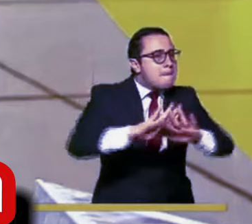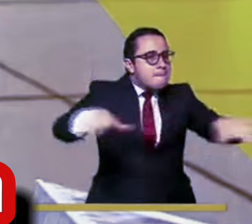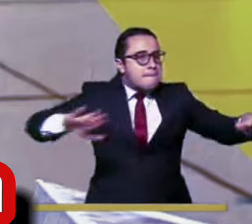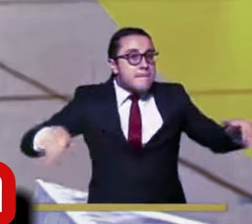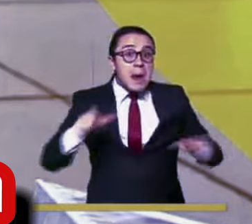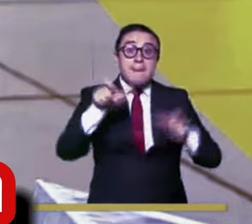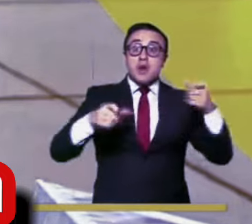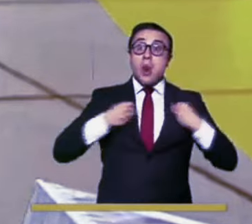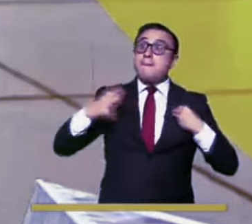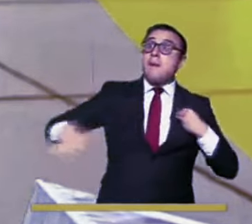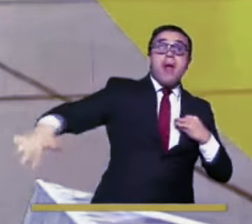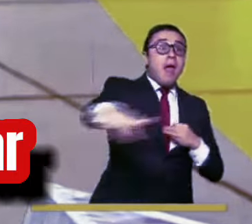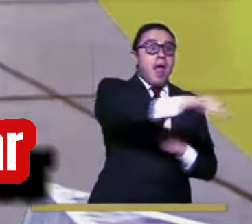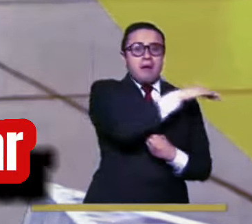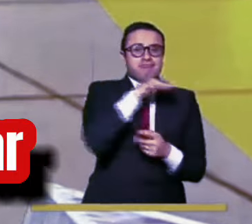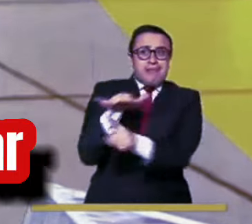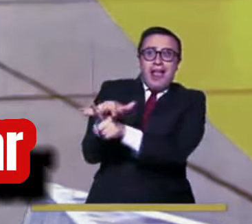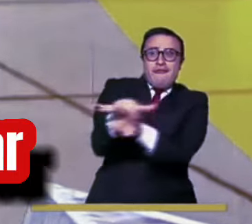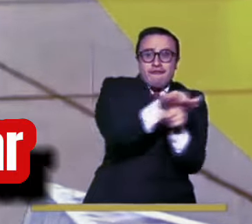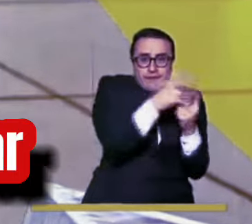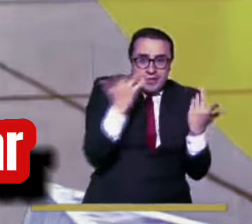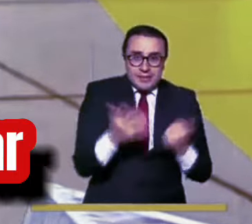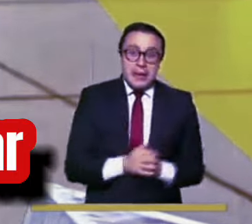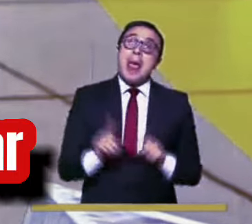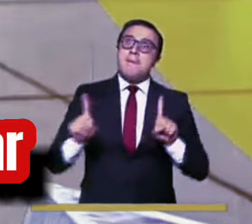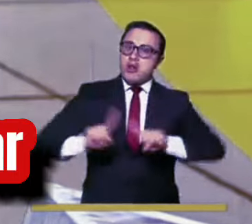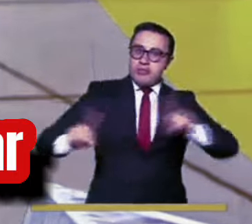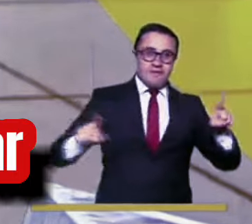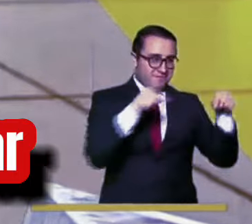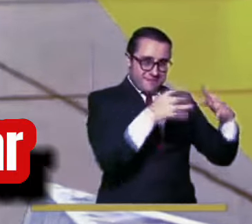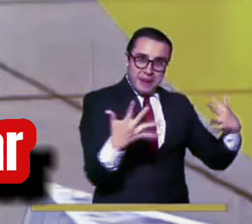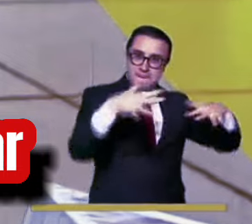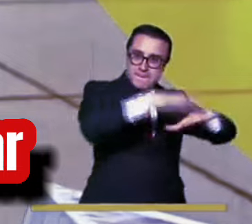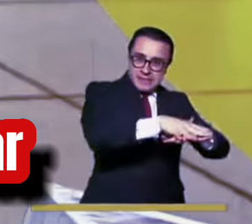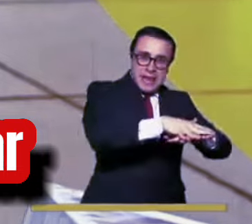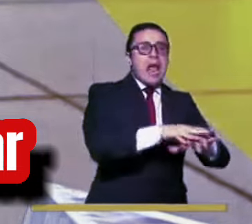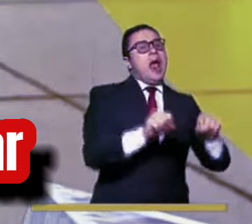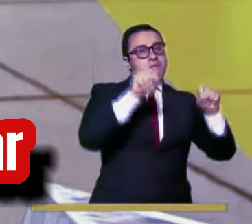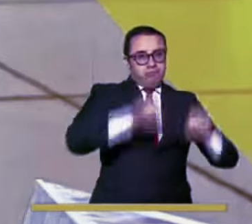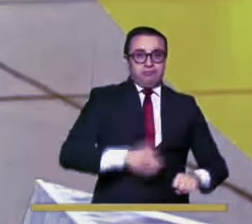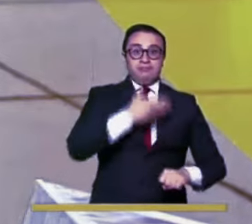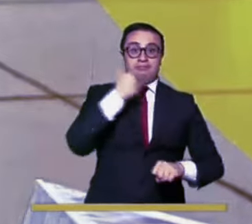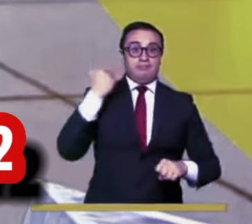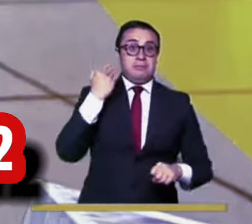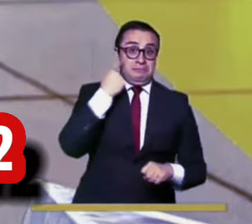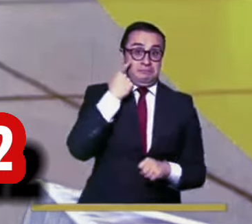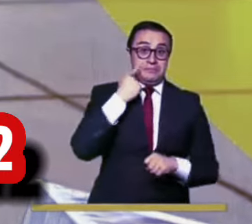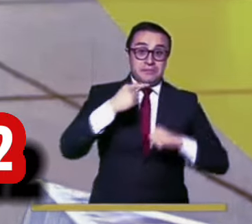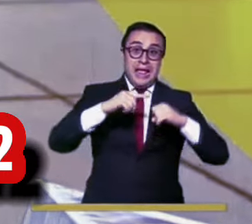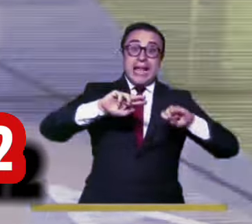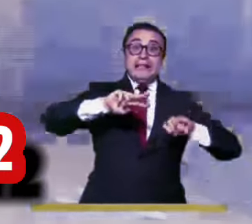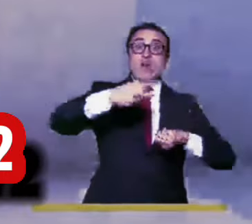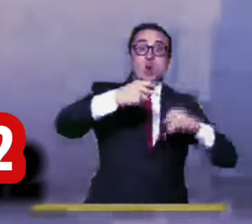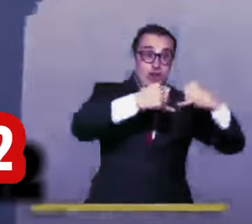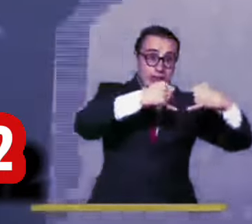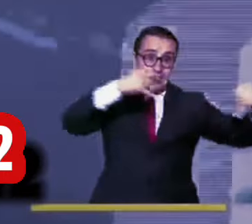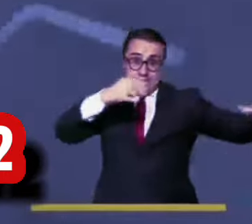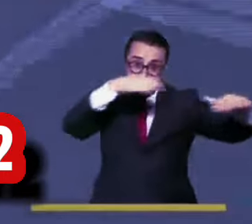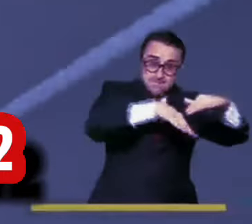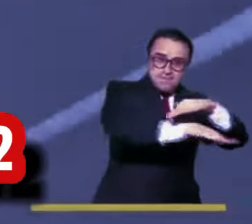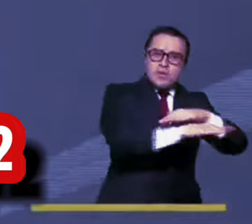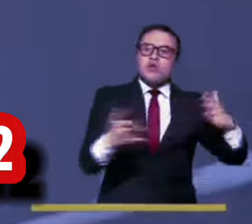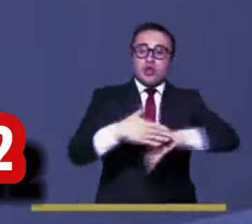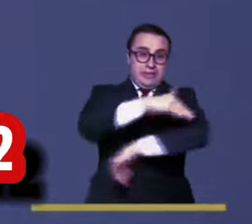los barrios que atraviesa. Con la opción mixta, podremos conectar el tramo 2, que va desde la estación de la